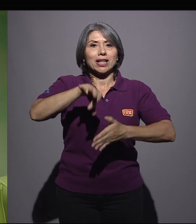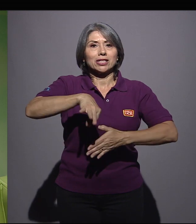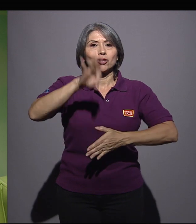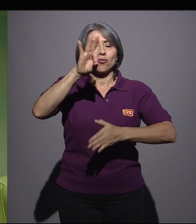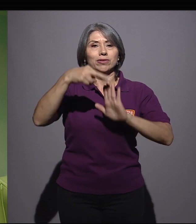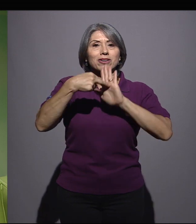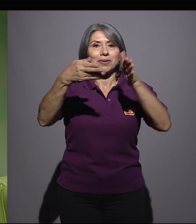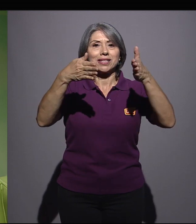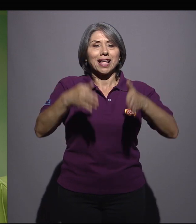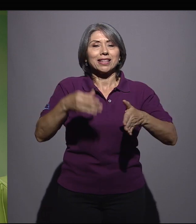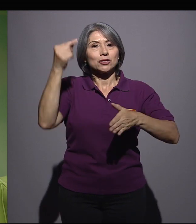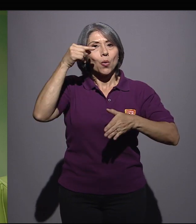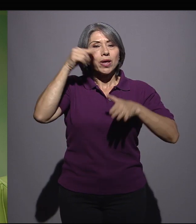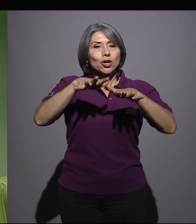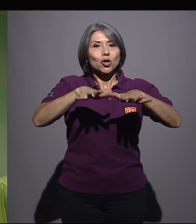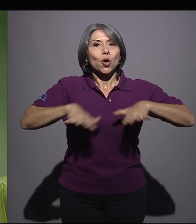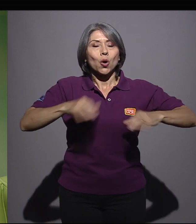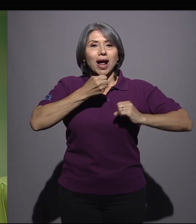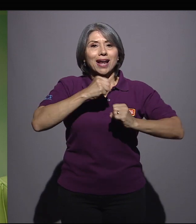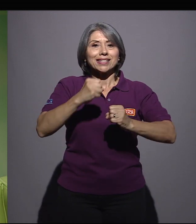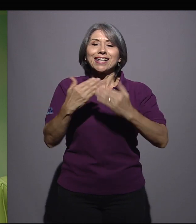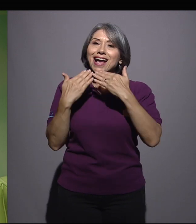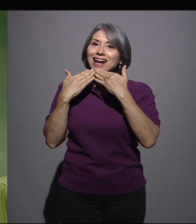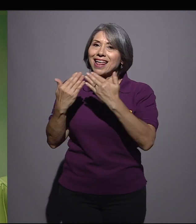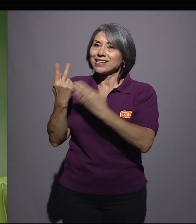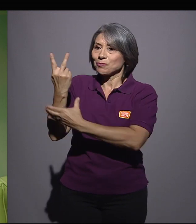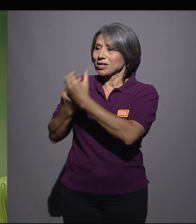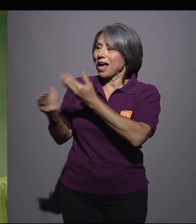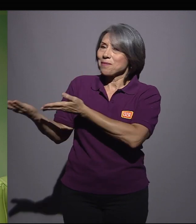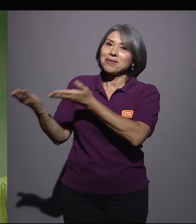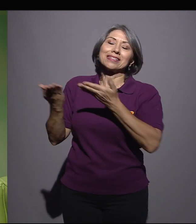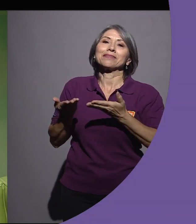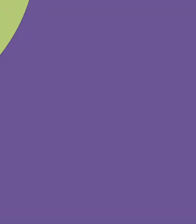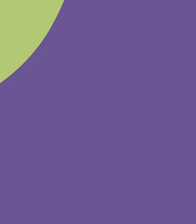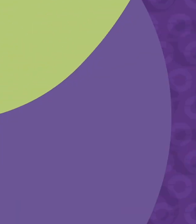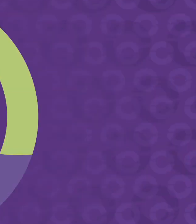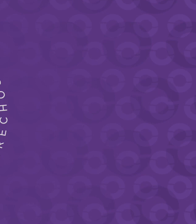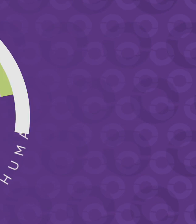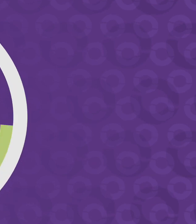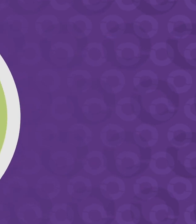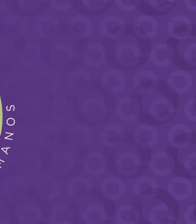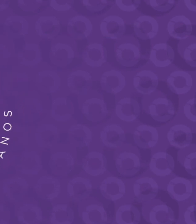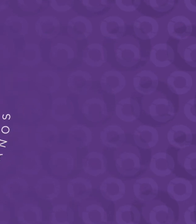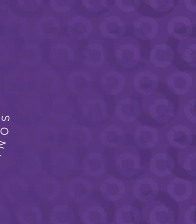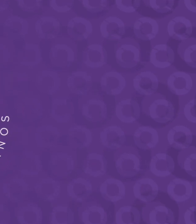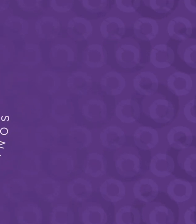locales. Les agradecemos muchísimo a ambas que hayan venido a compartir esta información tan valiosa.